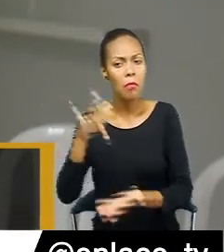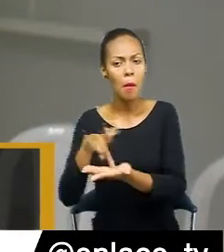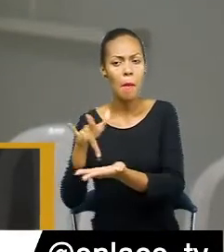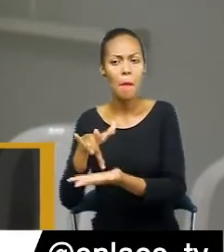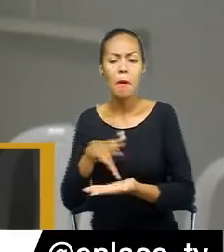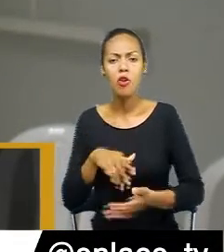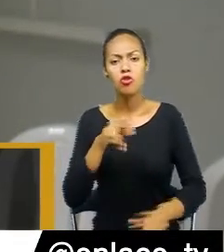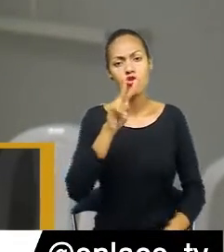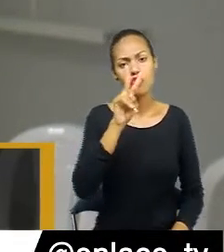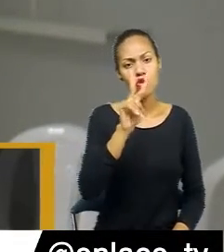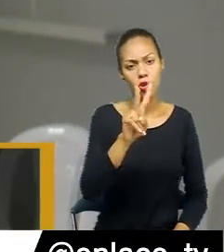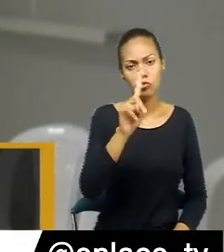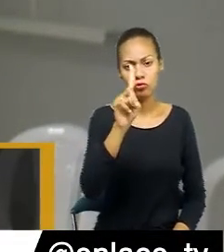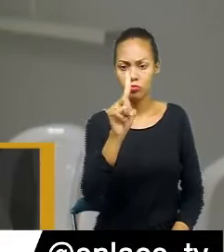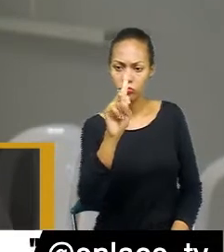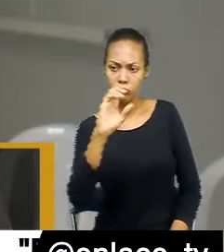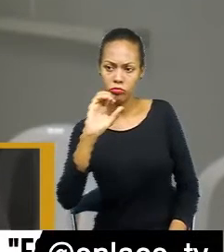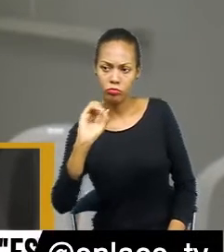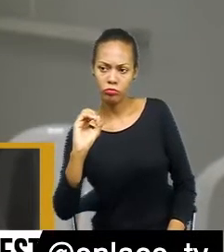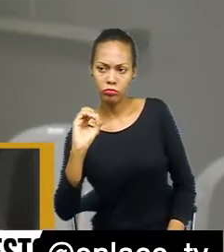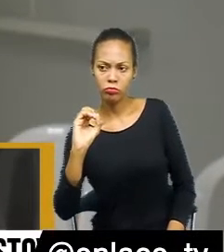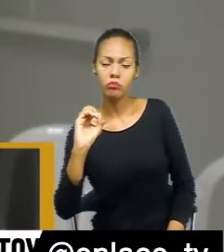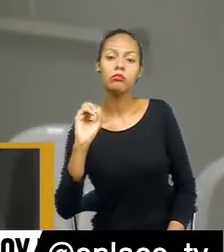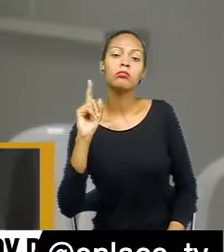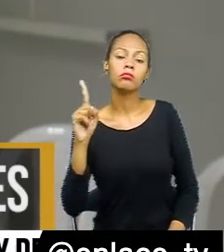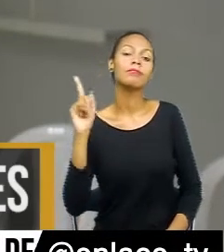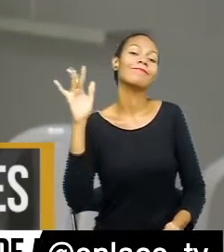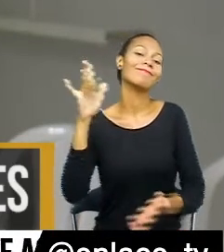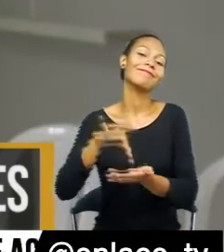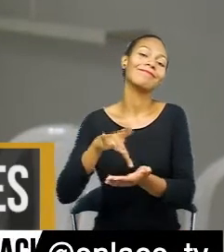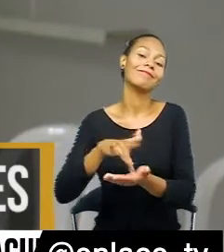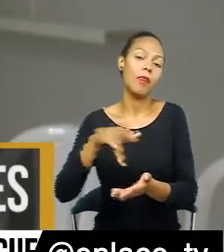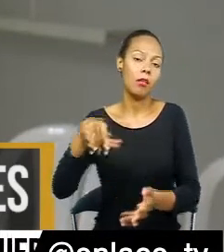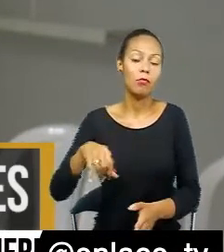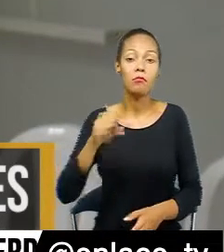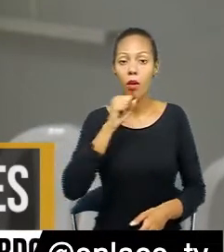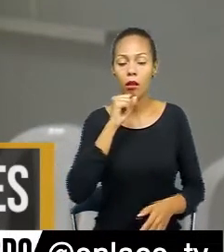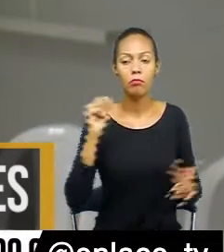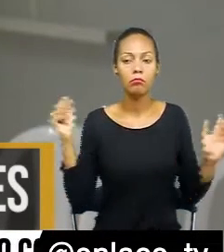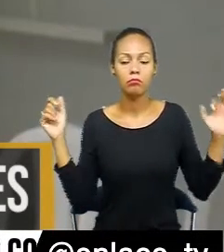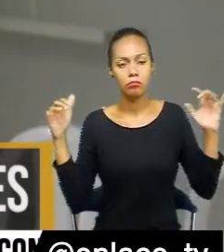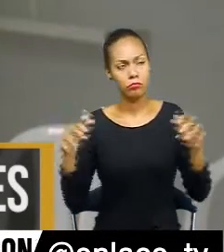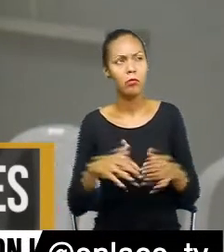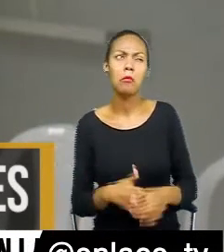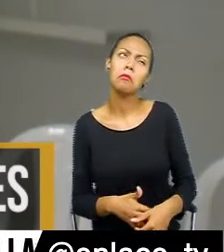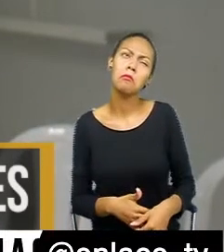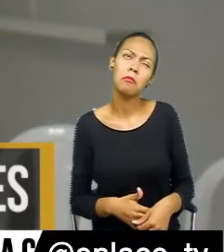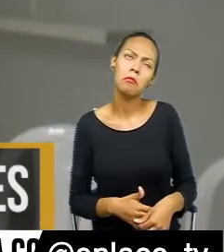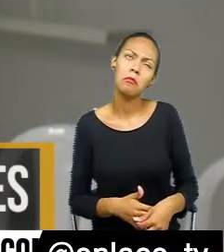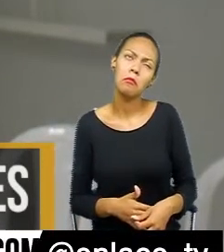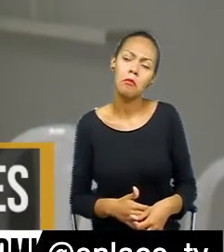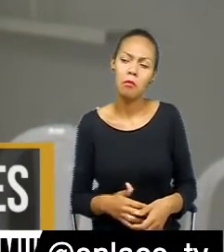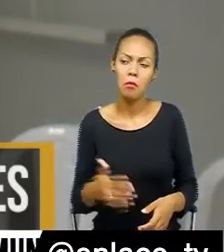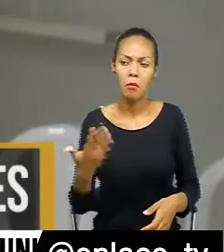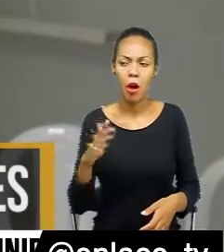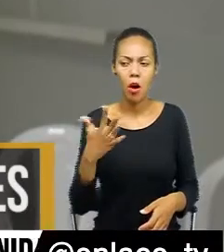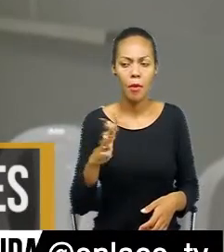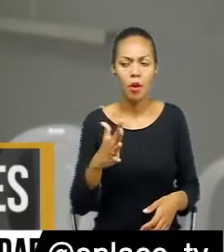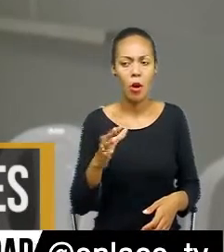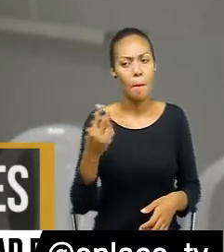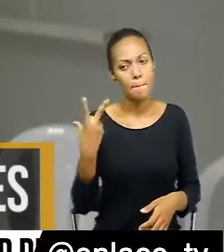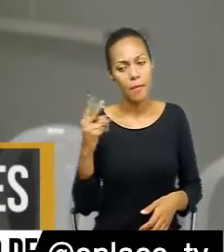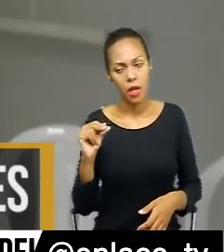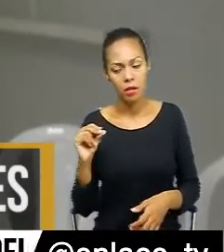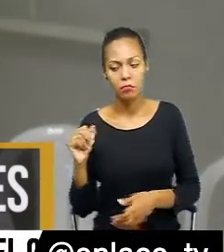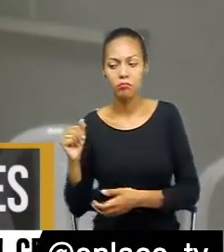instituciones educativas del municipio de Barranca Bermeja, alrededor de unos 20 directivos docentes y